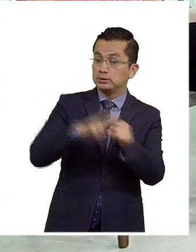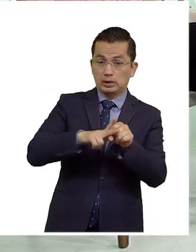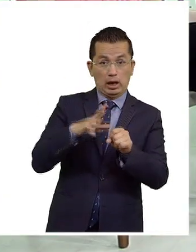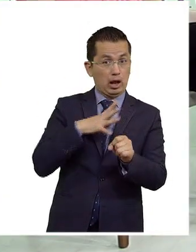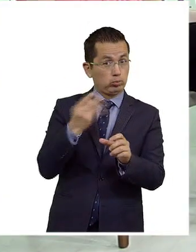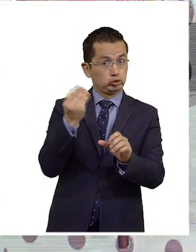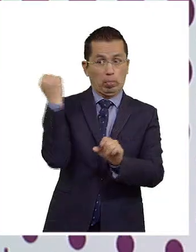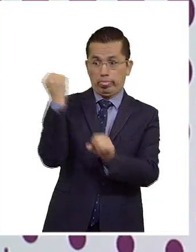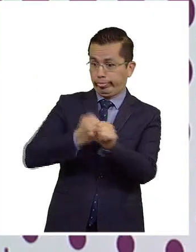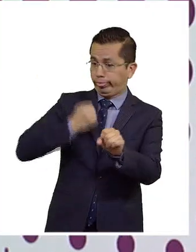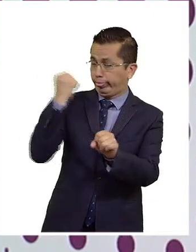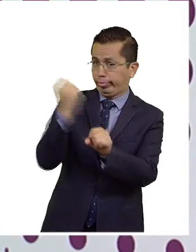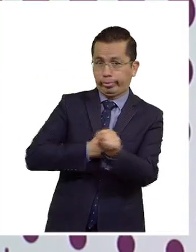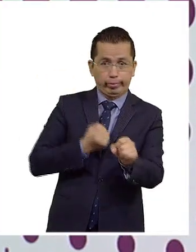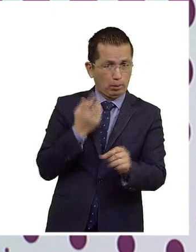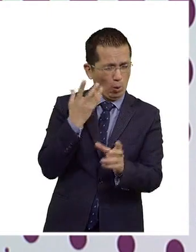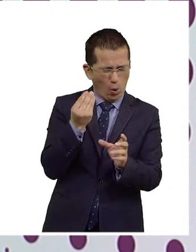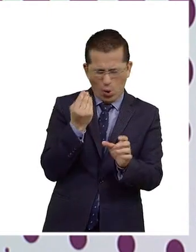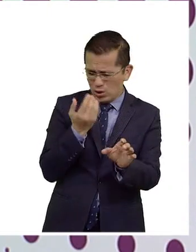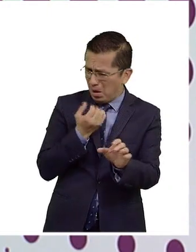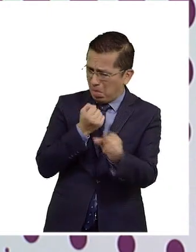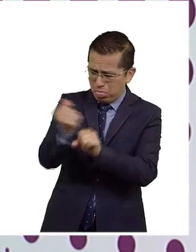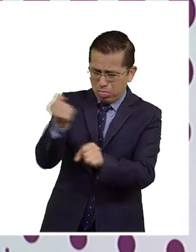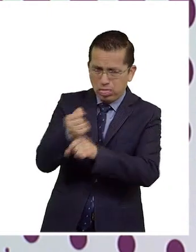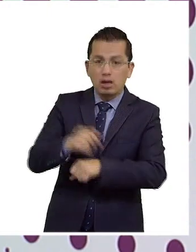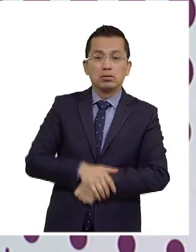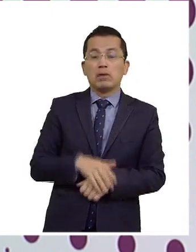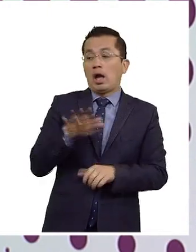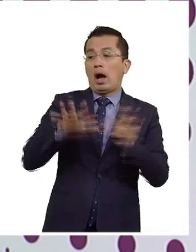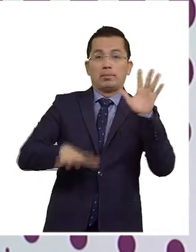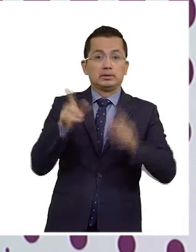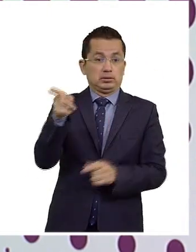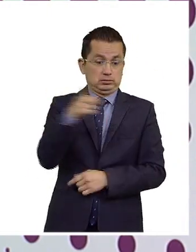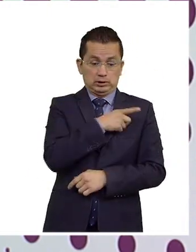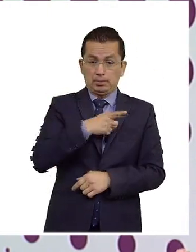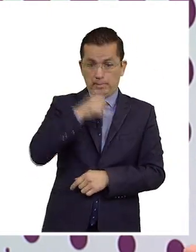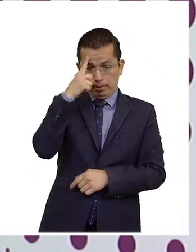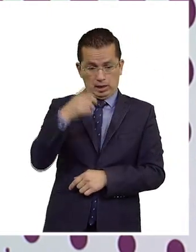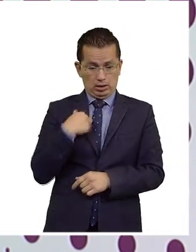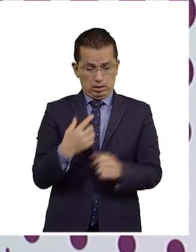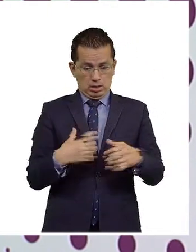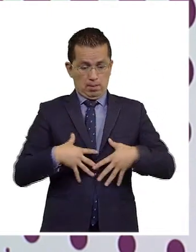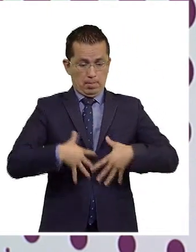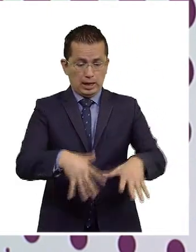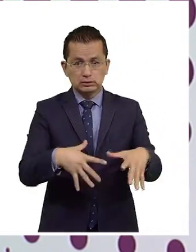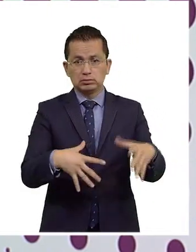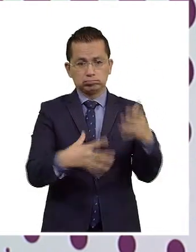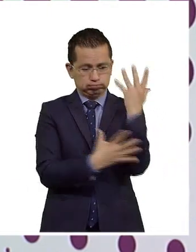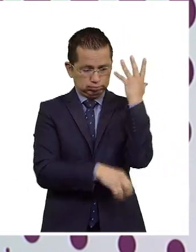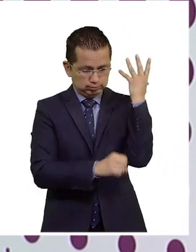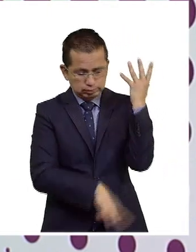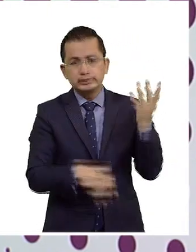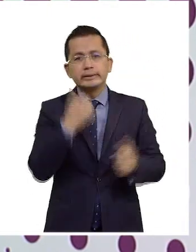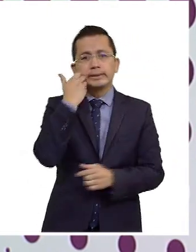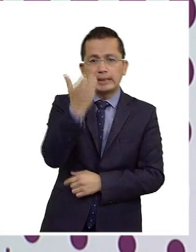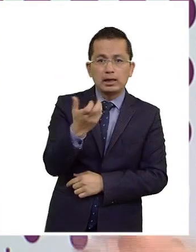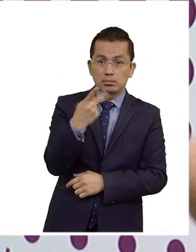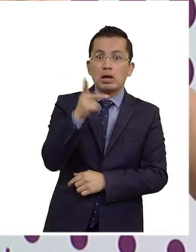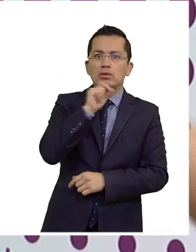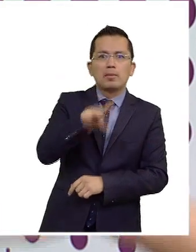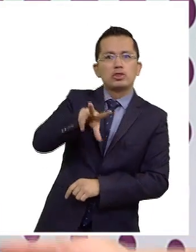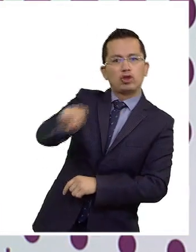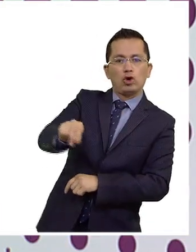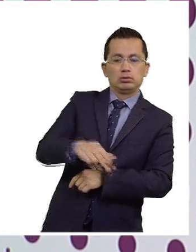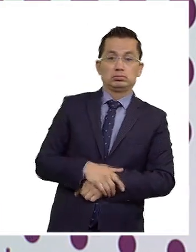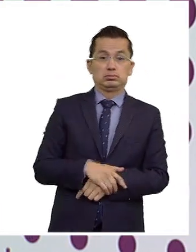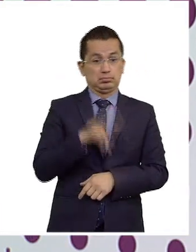la interrupción legal del embarazo, Por ejemplo. ¿no? Sí. O procrear. Claro. Es decir, son vivencias que no conoce